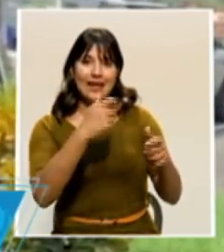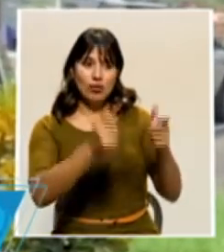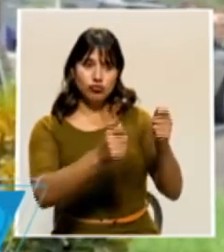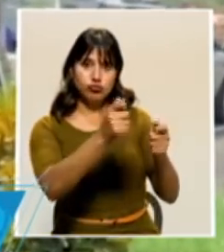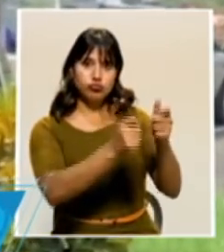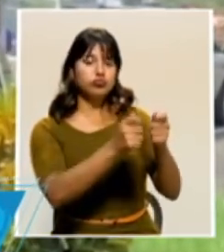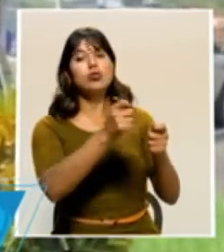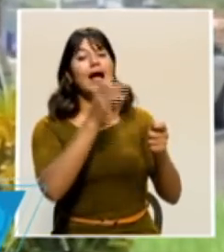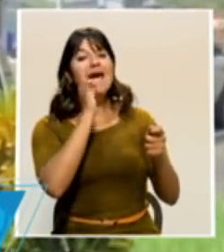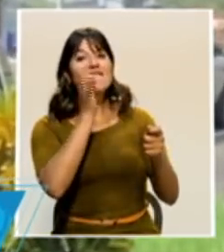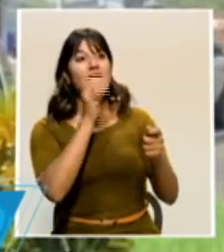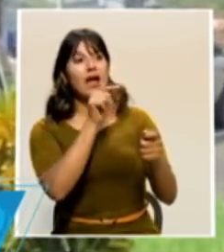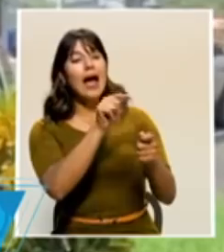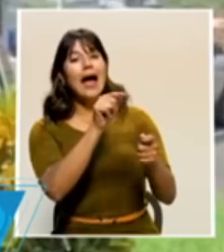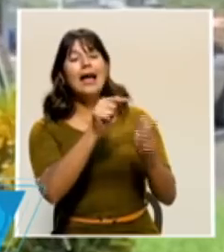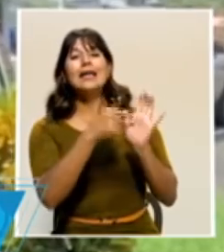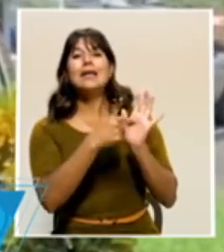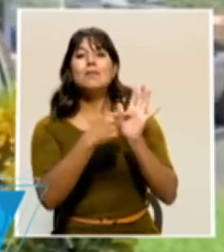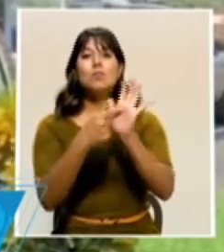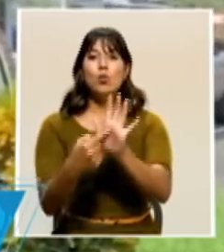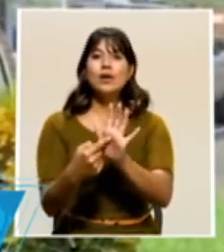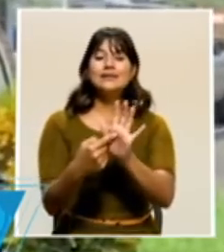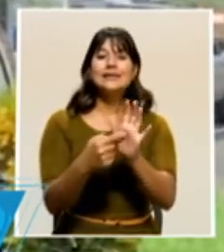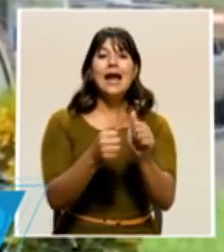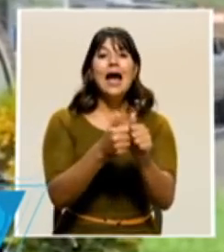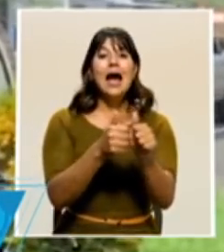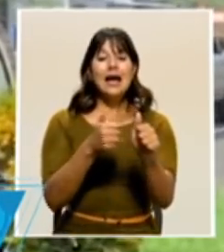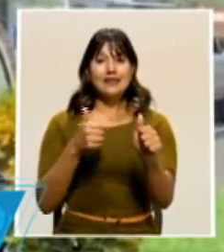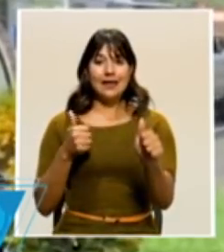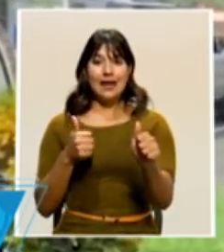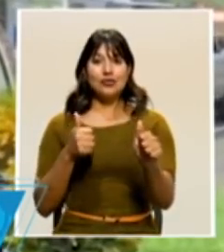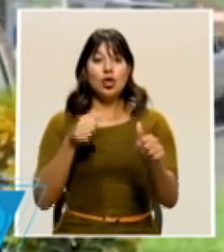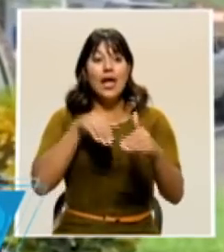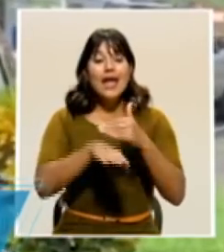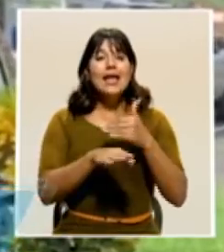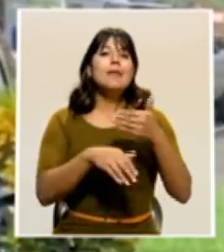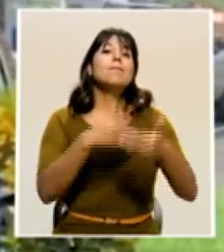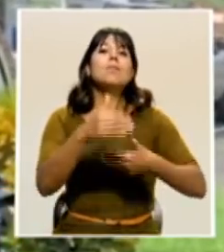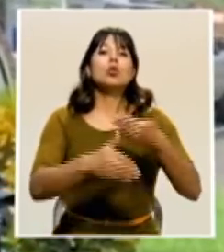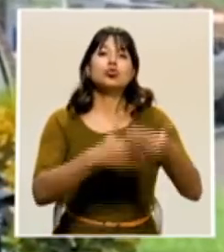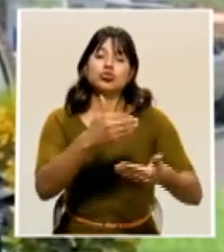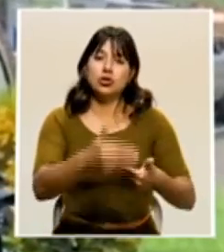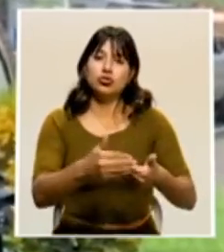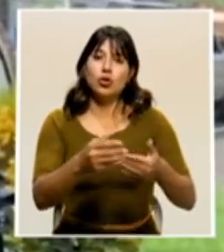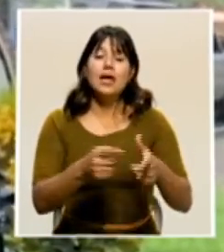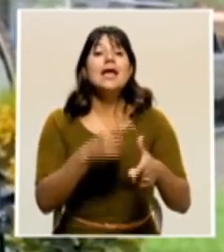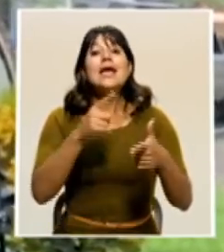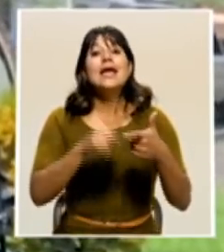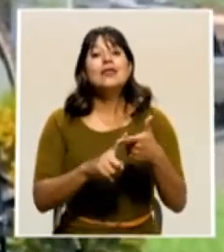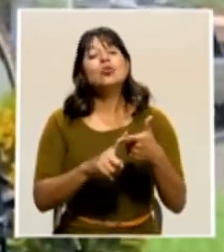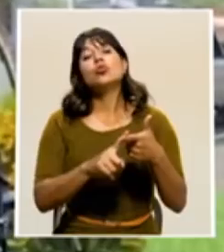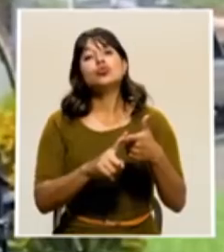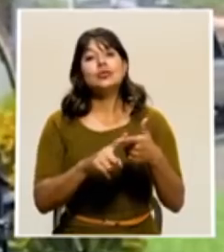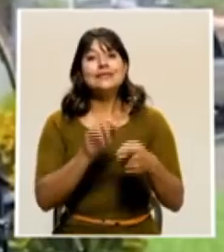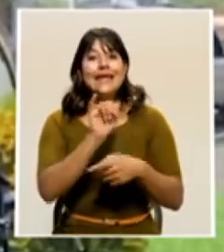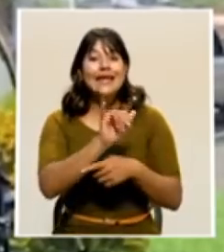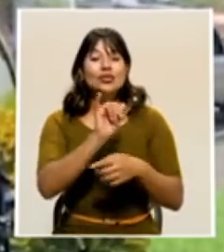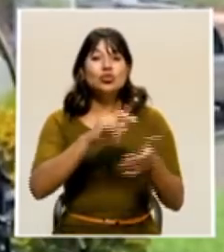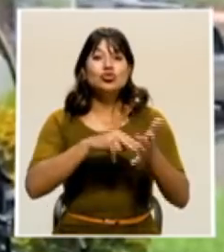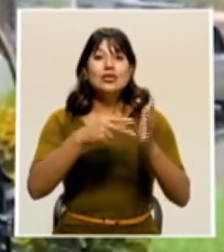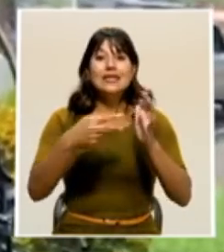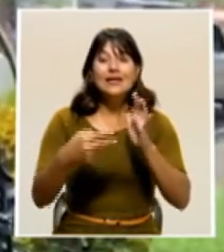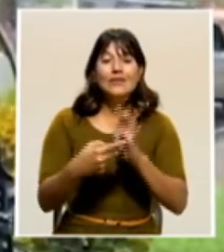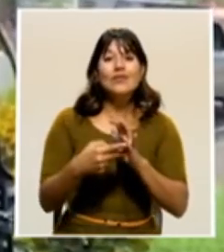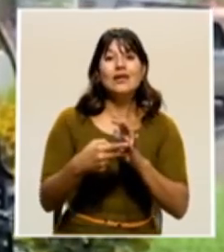reflejado un importante atraso en el proceso de maduración, y esto va a hacer que confluyan todas las zonas